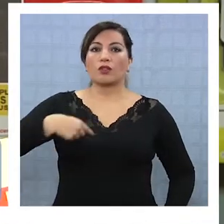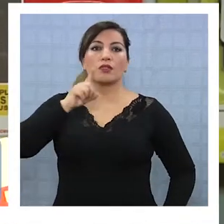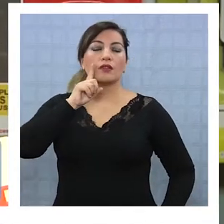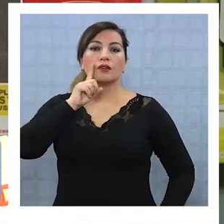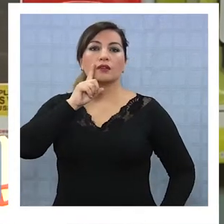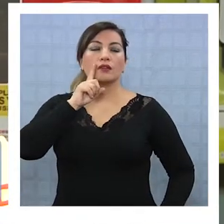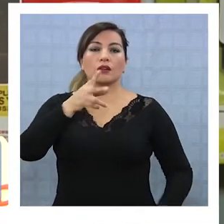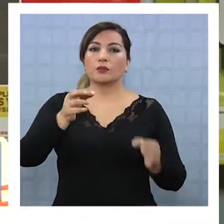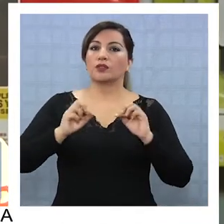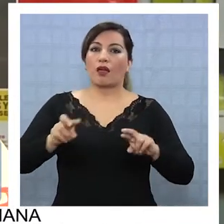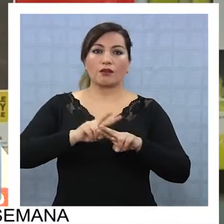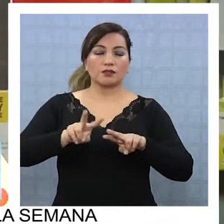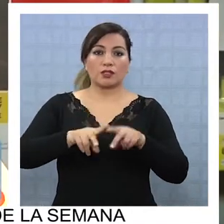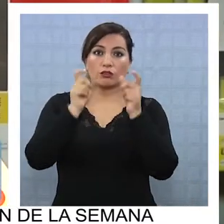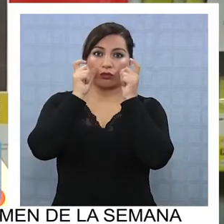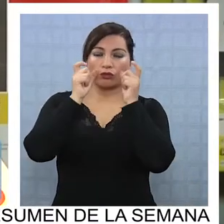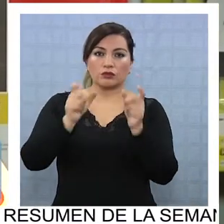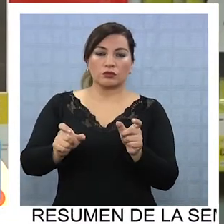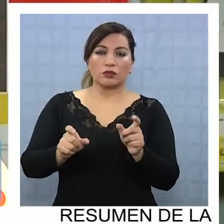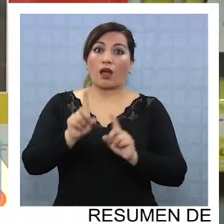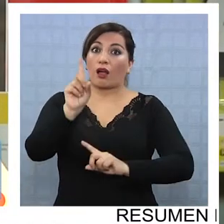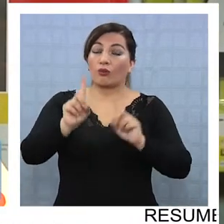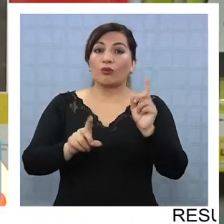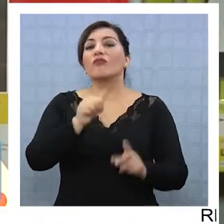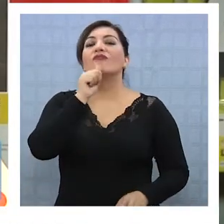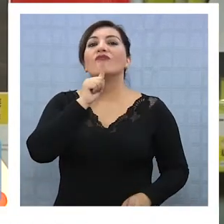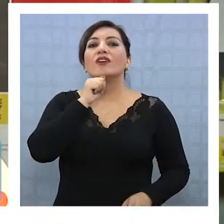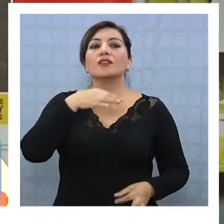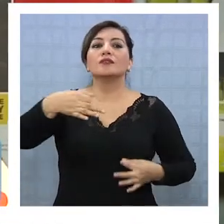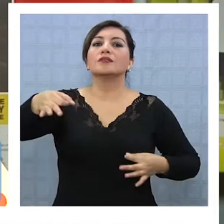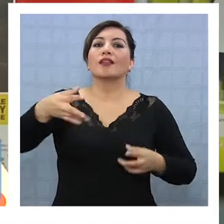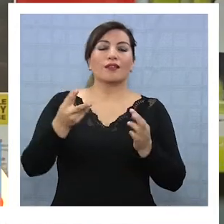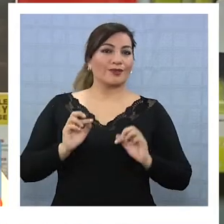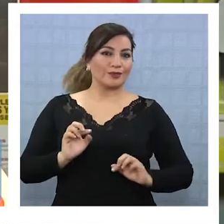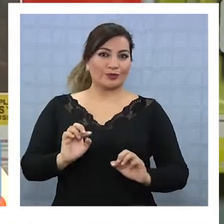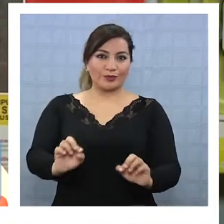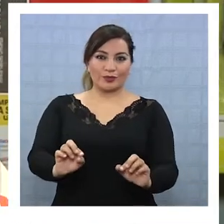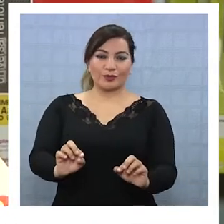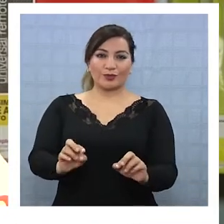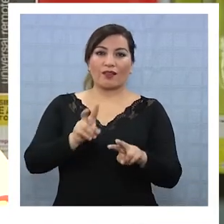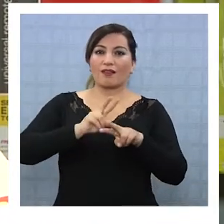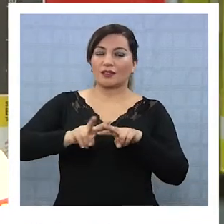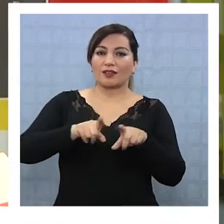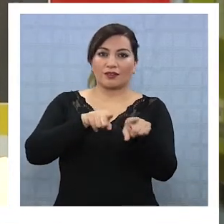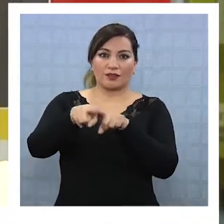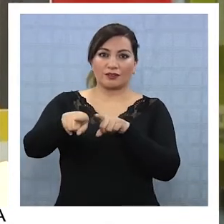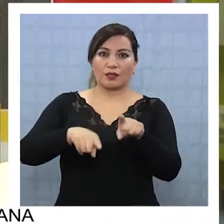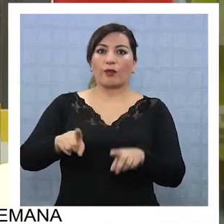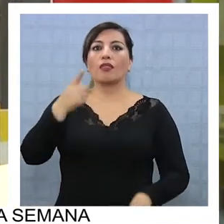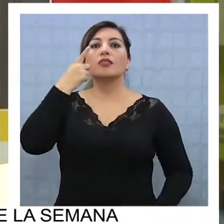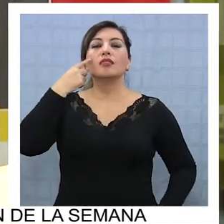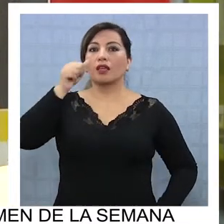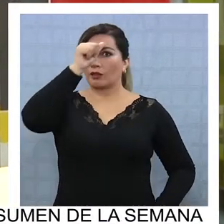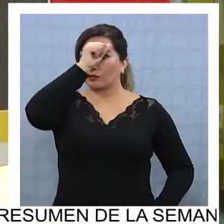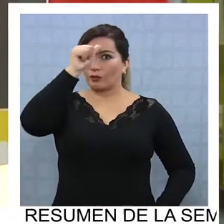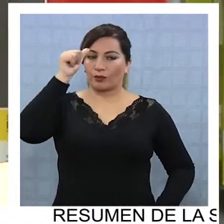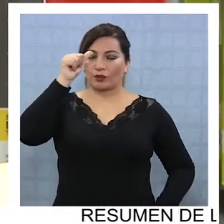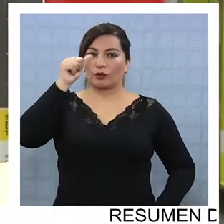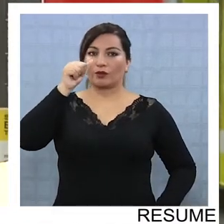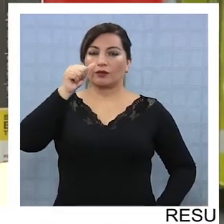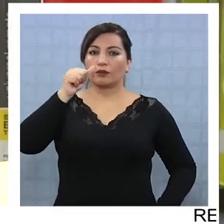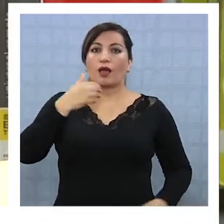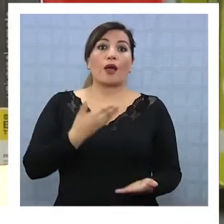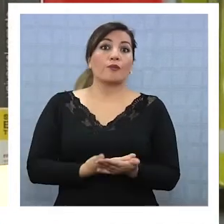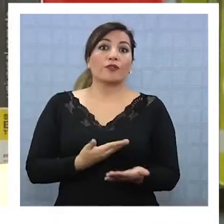que todos sí tengan la oportunidad de regularizar. Algunos que todavía no han metido papeles tienen la oportunidad de hacer este trámite el domingo para que así